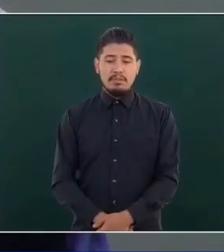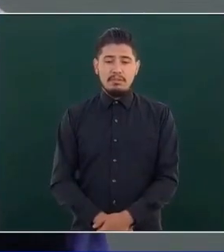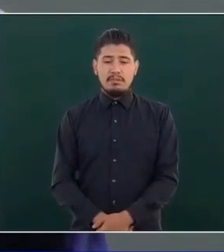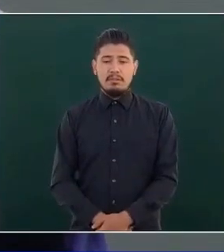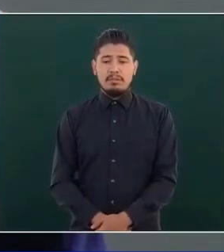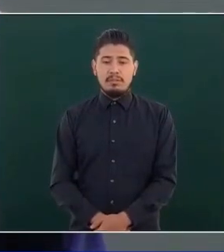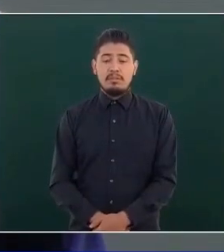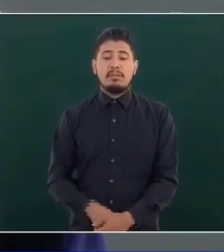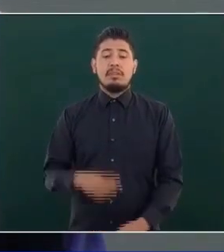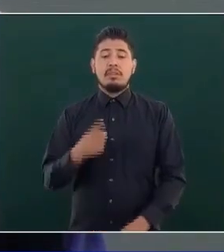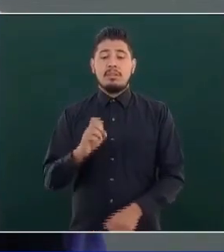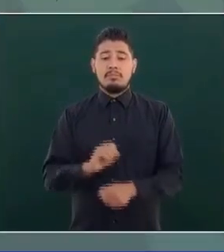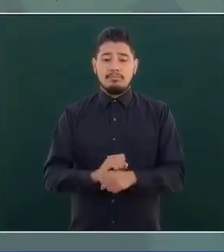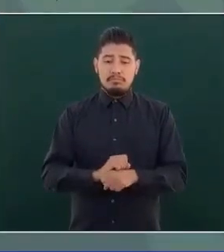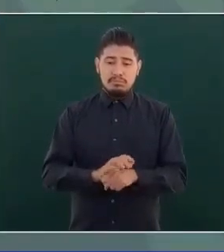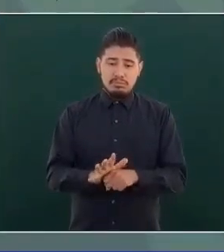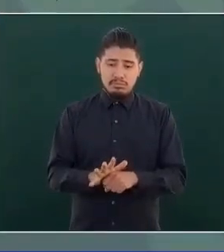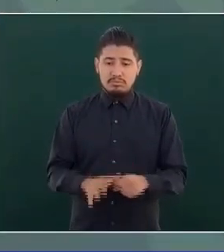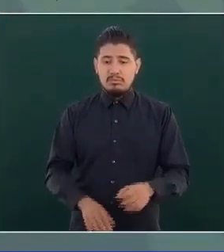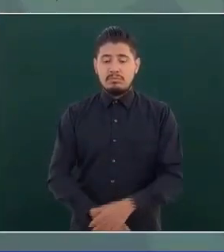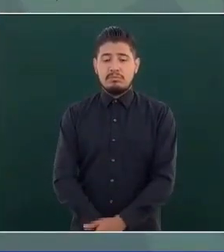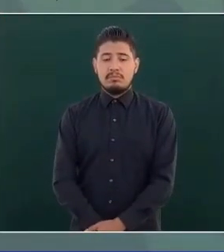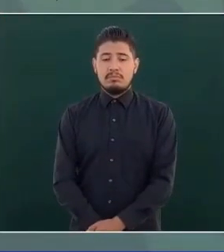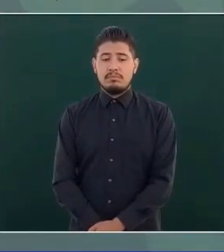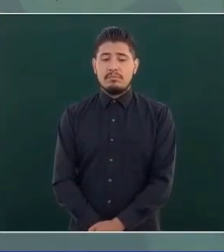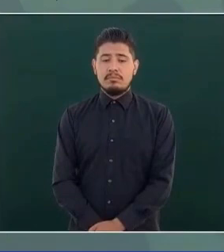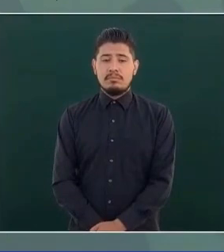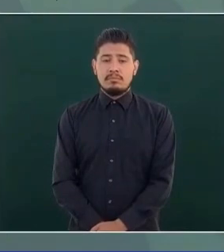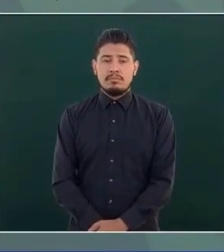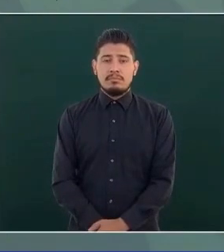de la pandemia